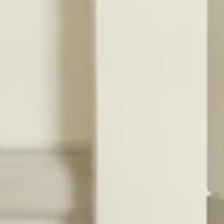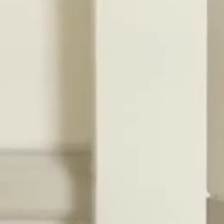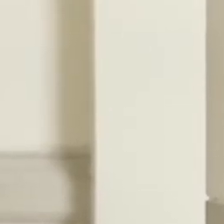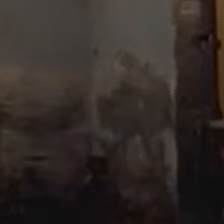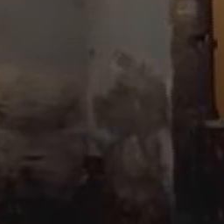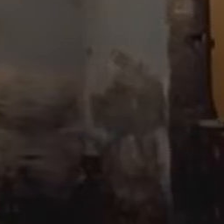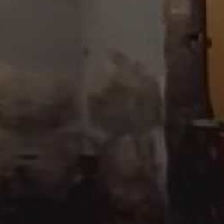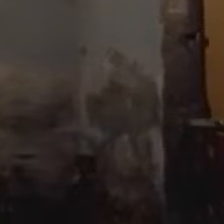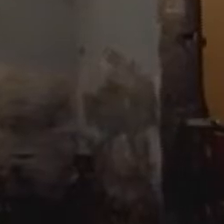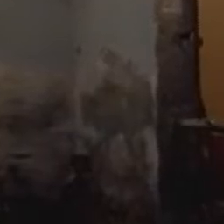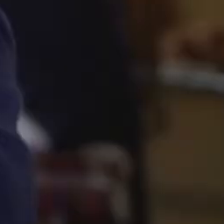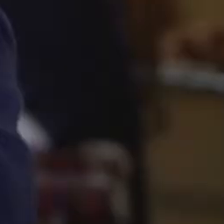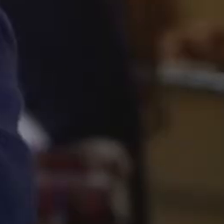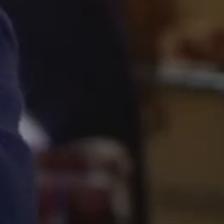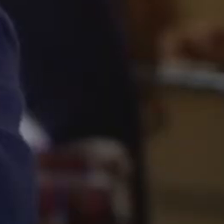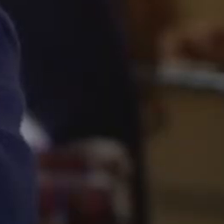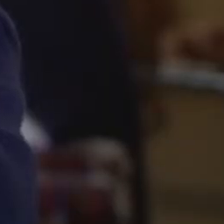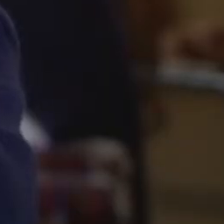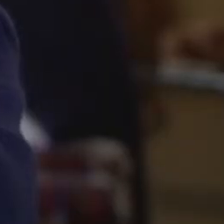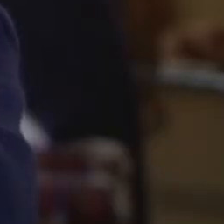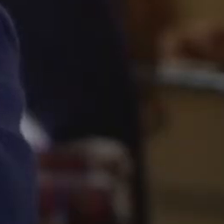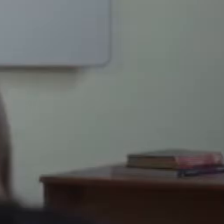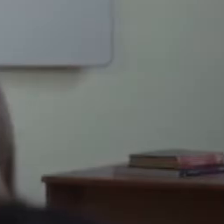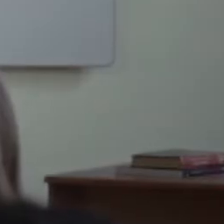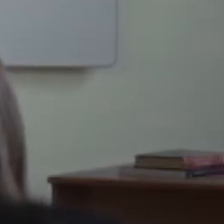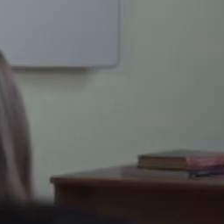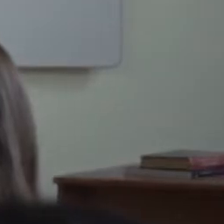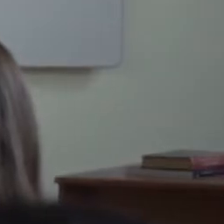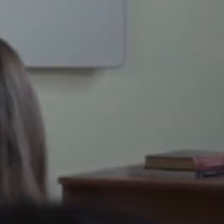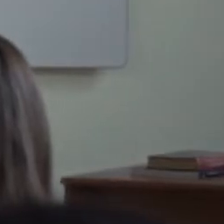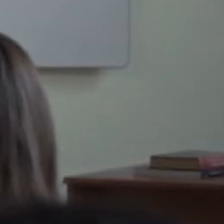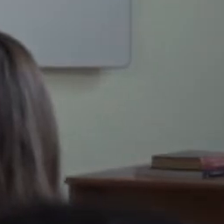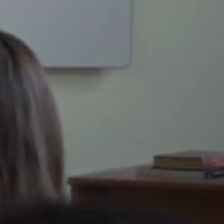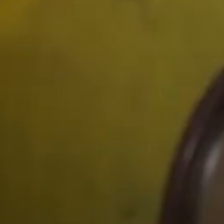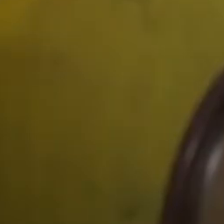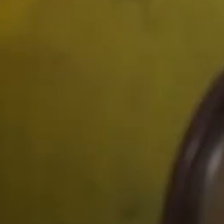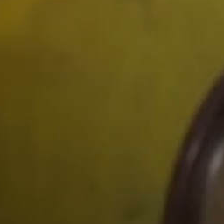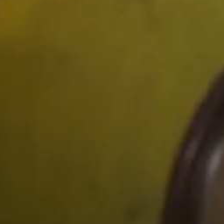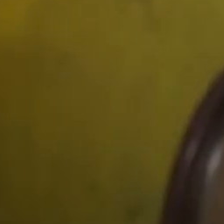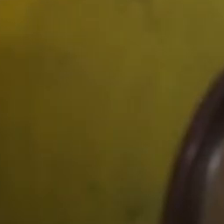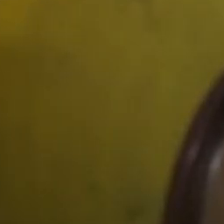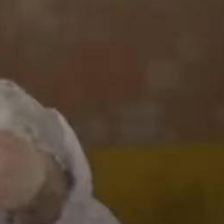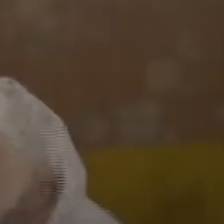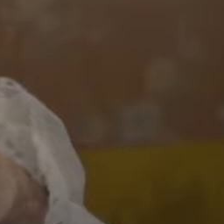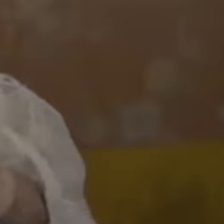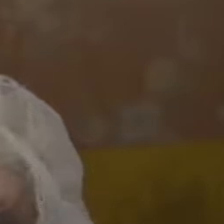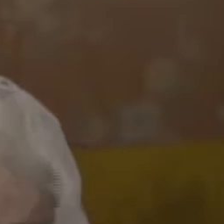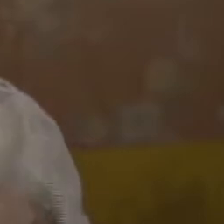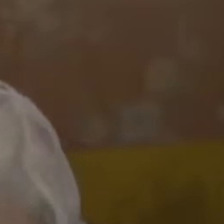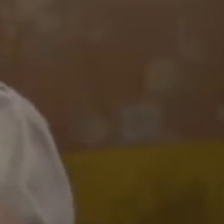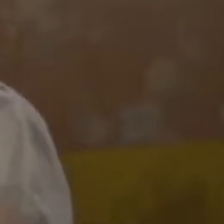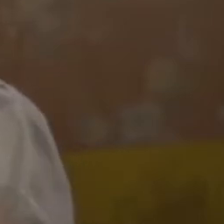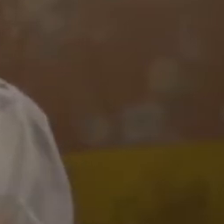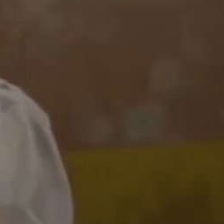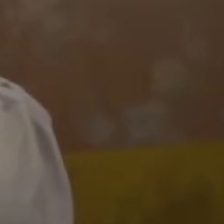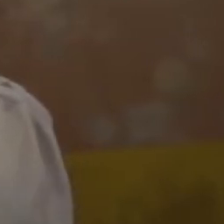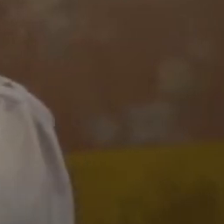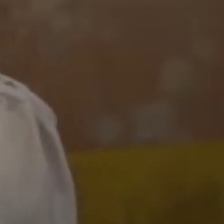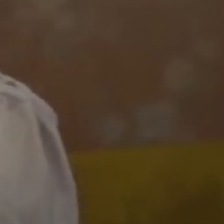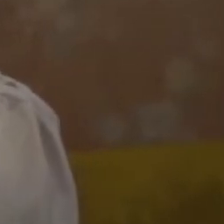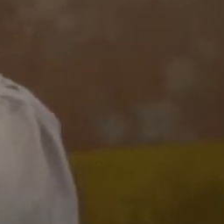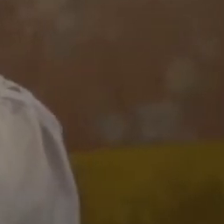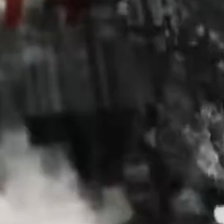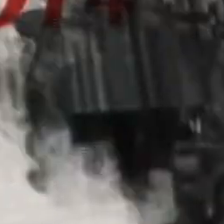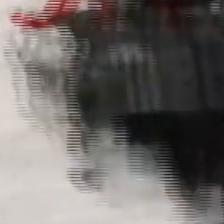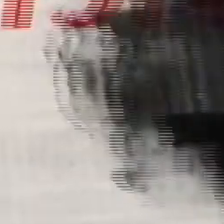territorios. Nosotros estamos hechos de historias, de historia. Yo con mi general siempre sueño, cuando estoy despierta o cuando